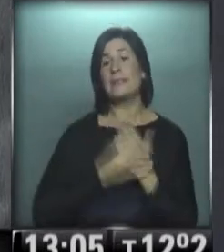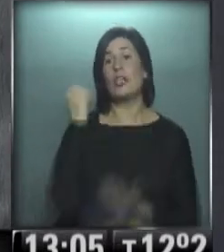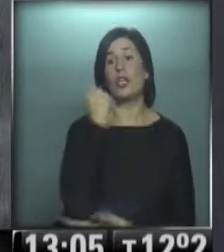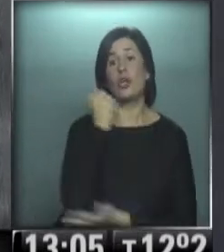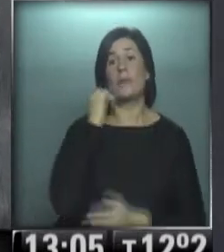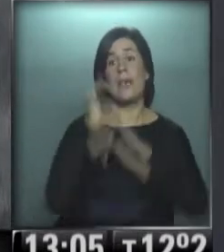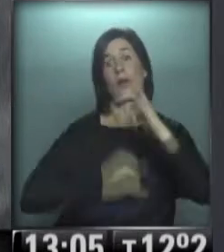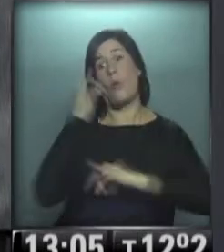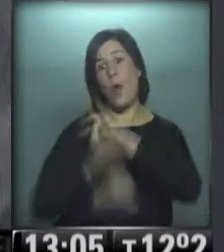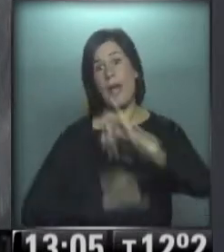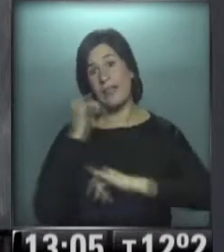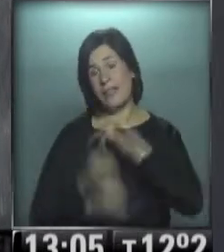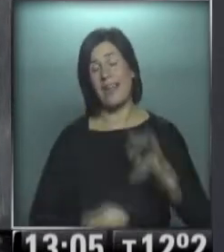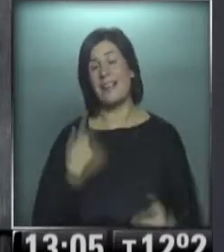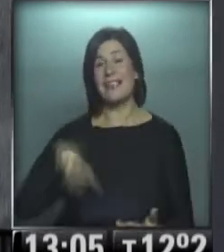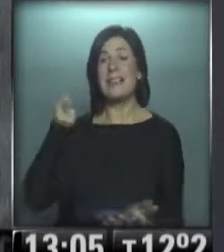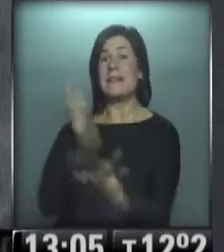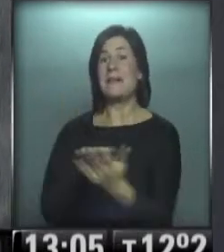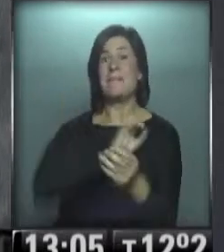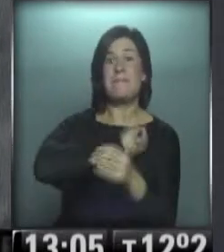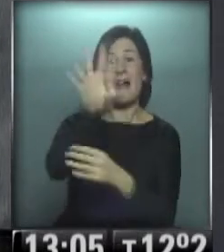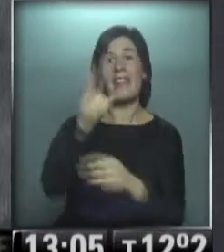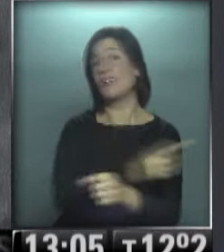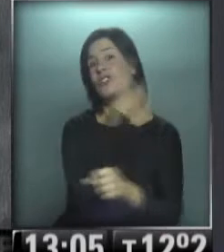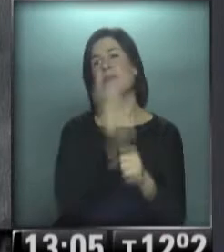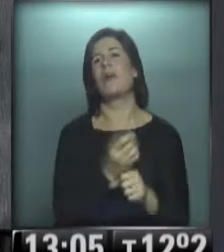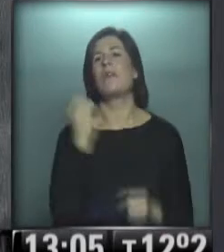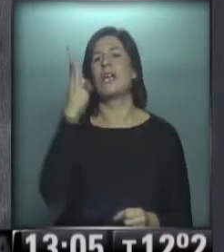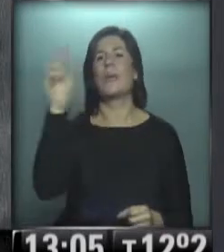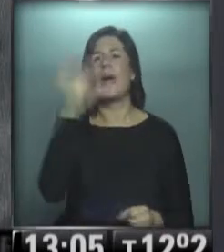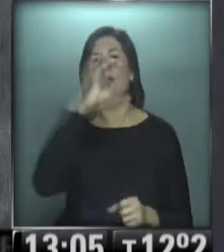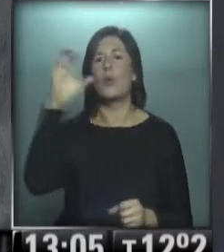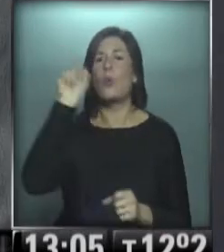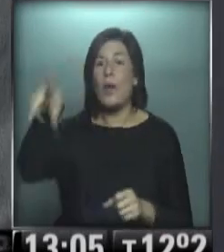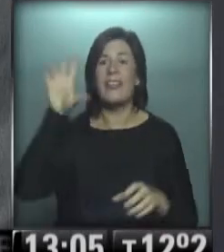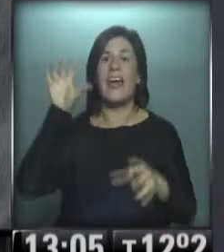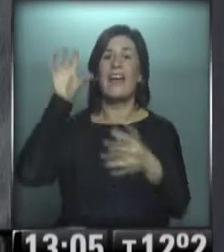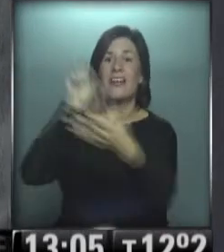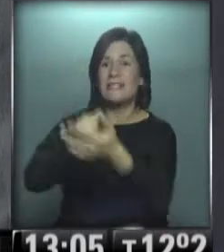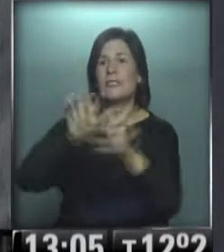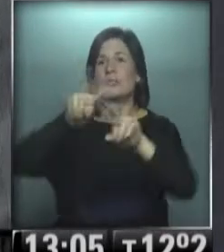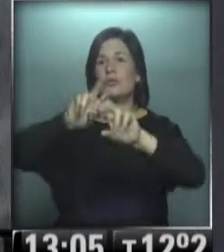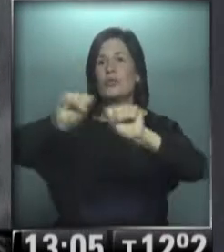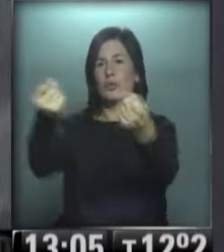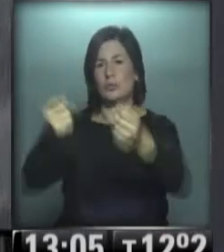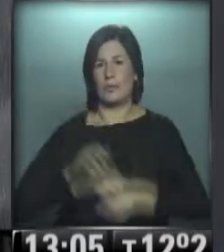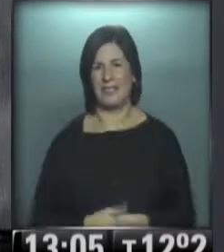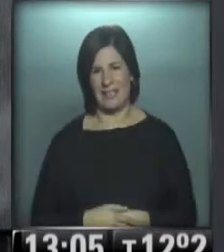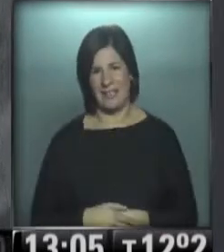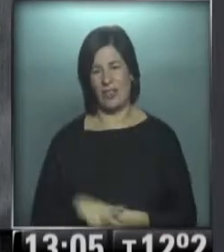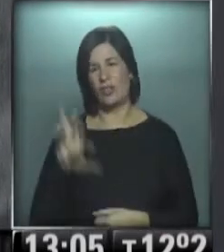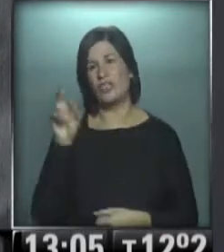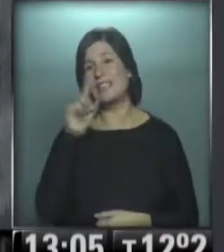comunicado, advirtió que no podrá transferir el dinero hacia esa ciudad para cumplir con el compromiso que vence el 30 de junio,